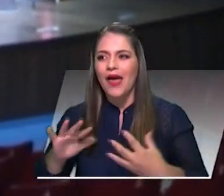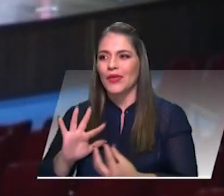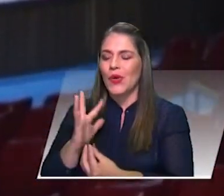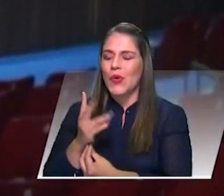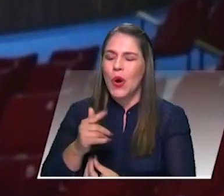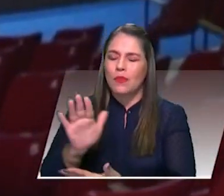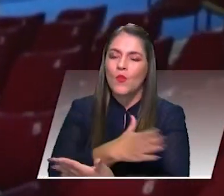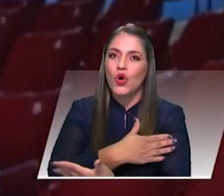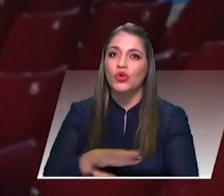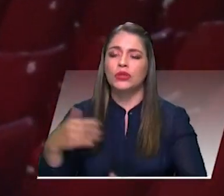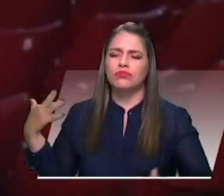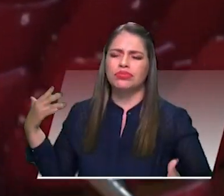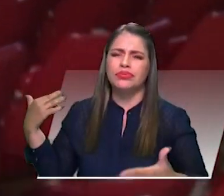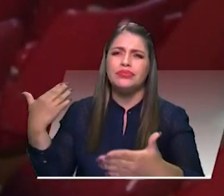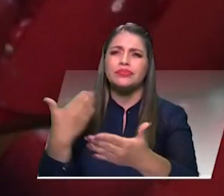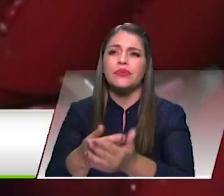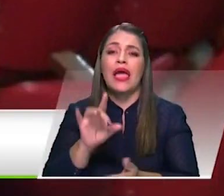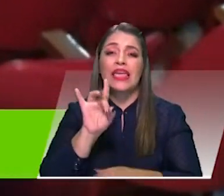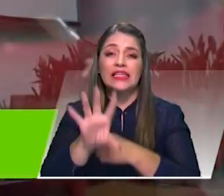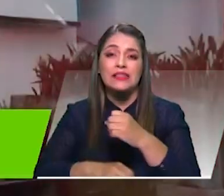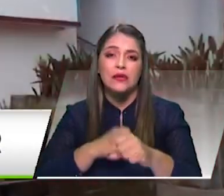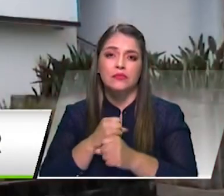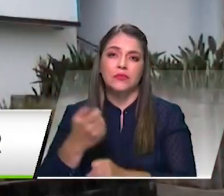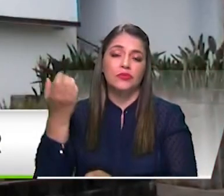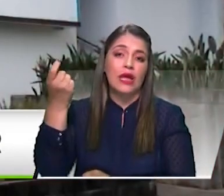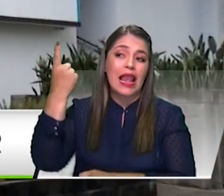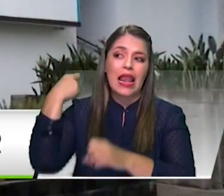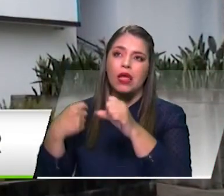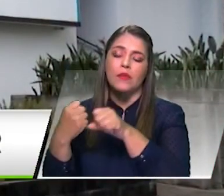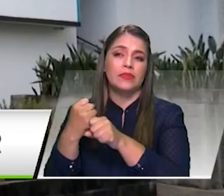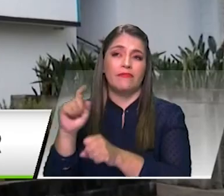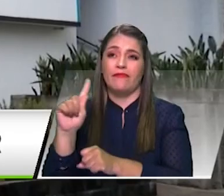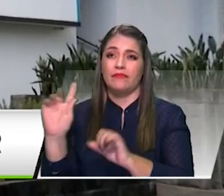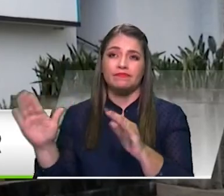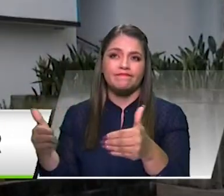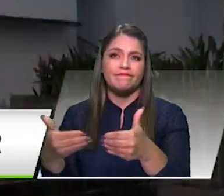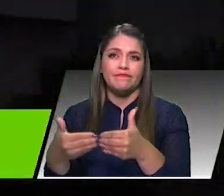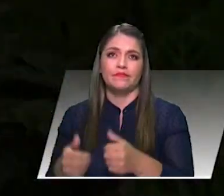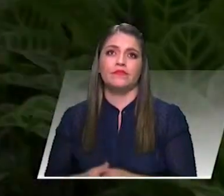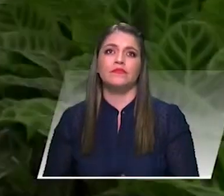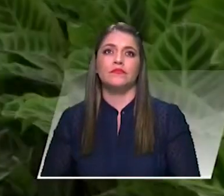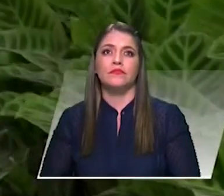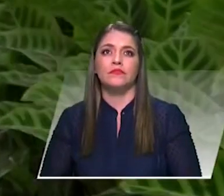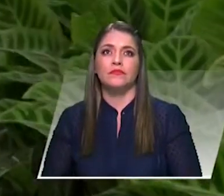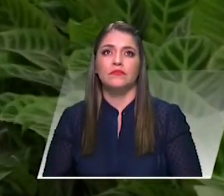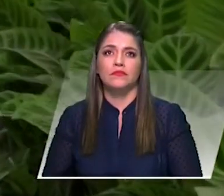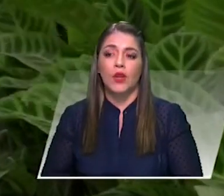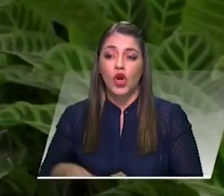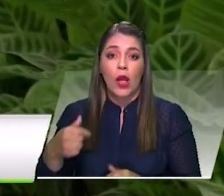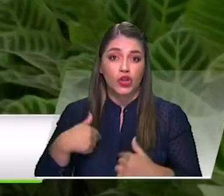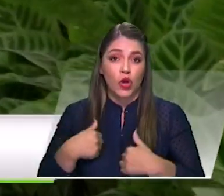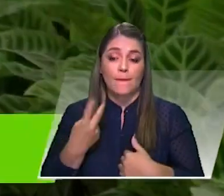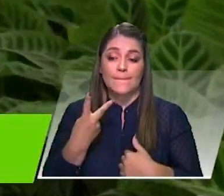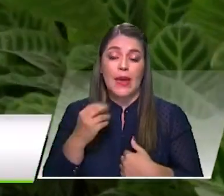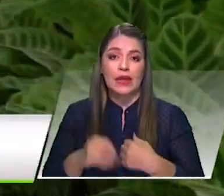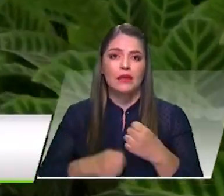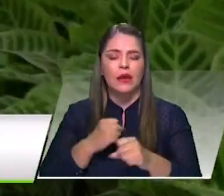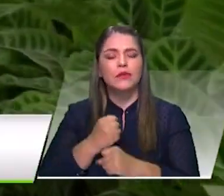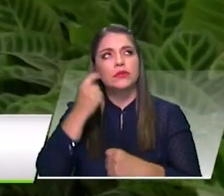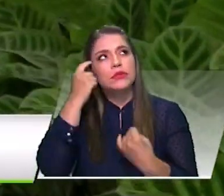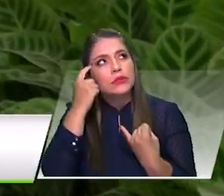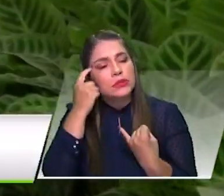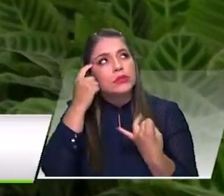operó durante 15 años, pero que en febrero del año pasado cerró sus puertas. Lo que me demoré yo 20 años trasnochándome,